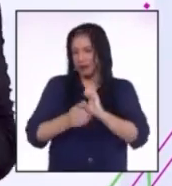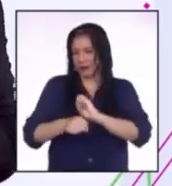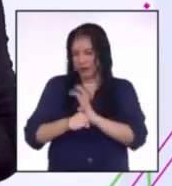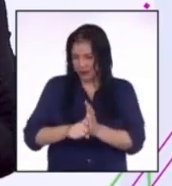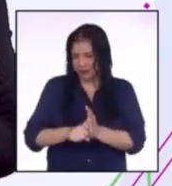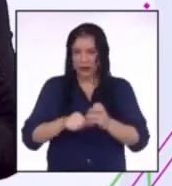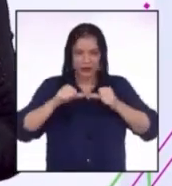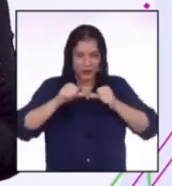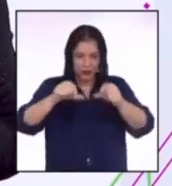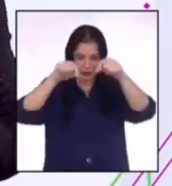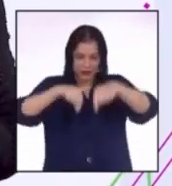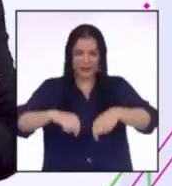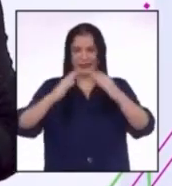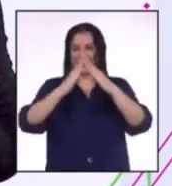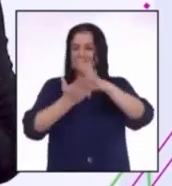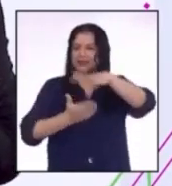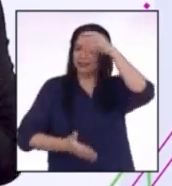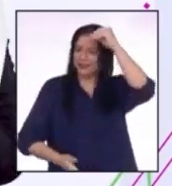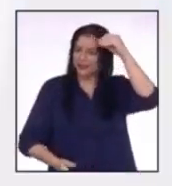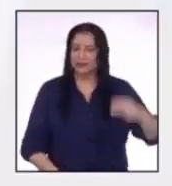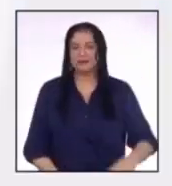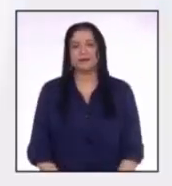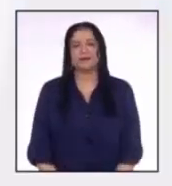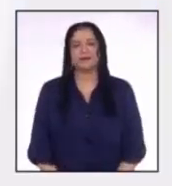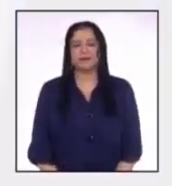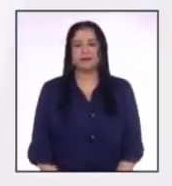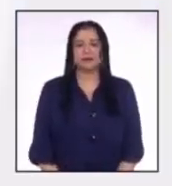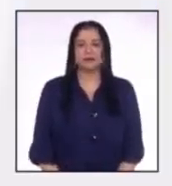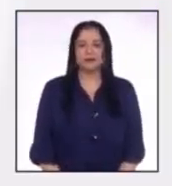más en aprendo en casa